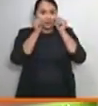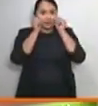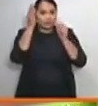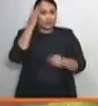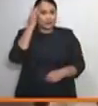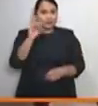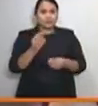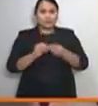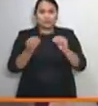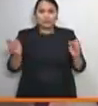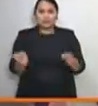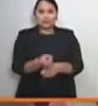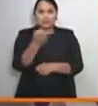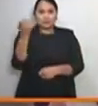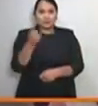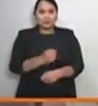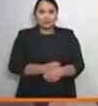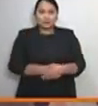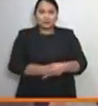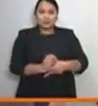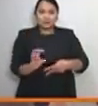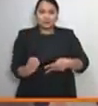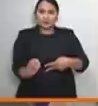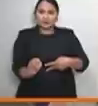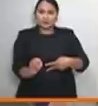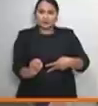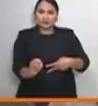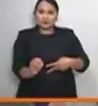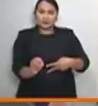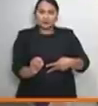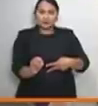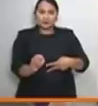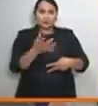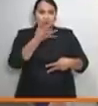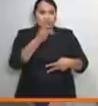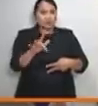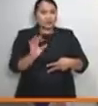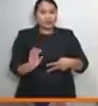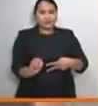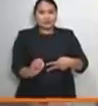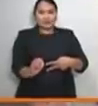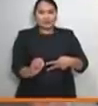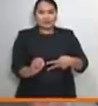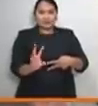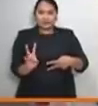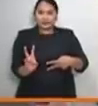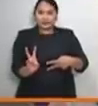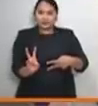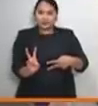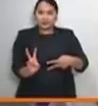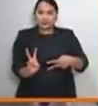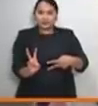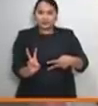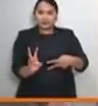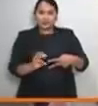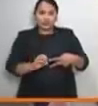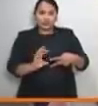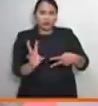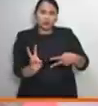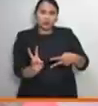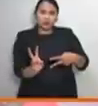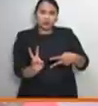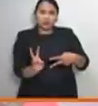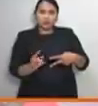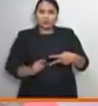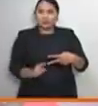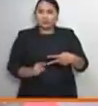número premiado y este es 0. Segundo número premiado, suerte. Y este es el 7. Primer número premiado es el 07.